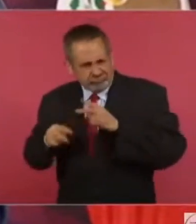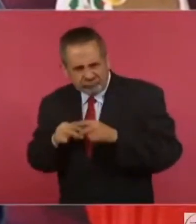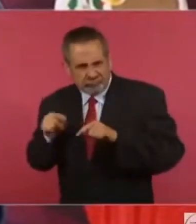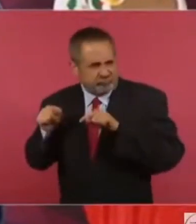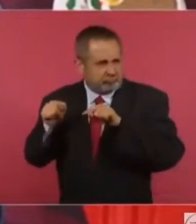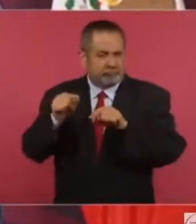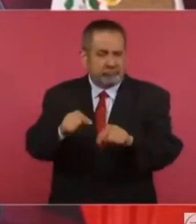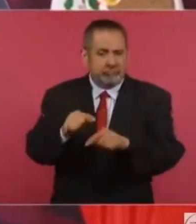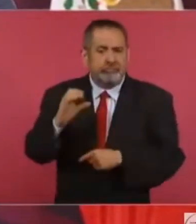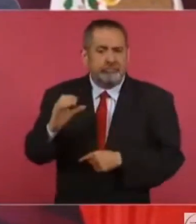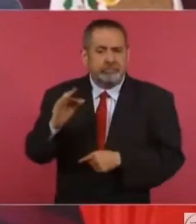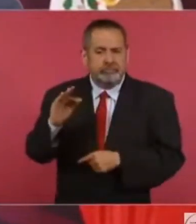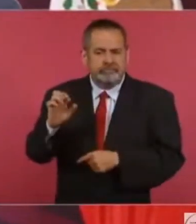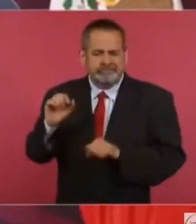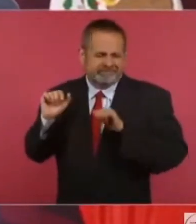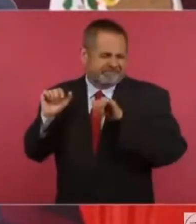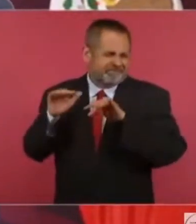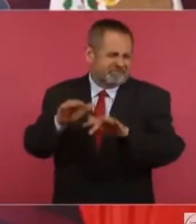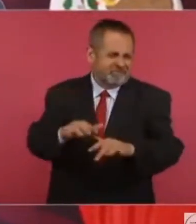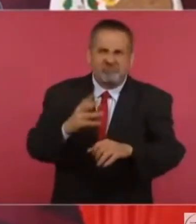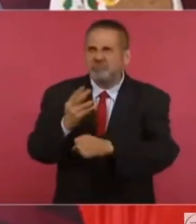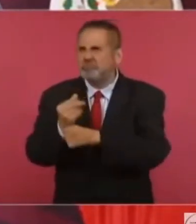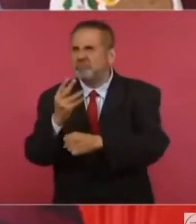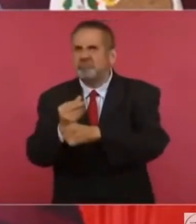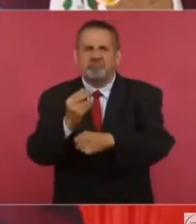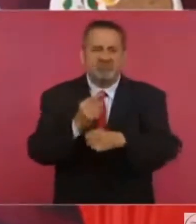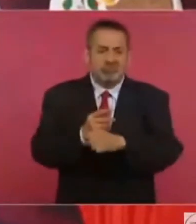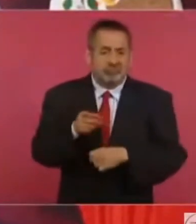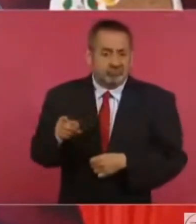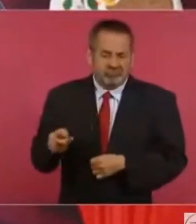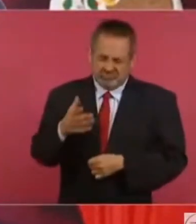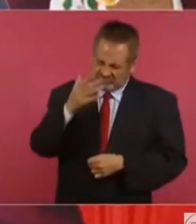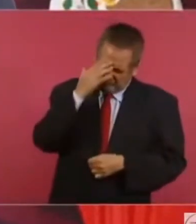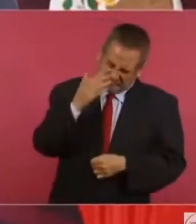la Comisión Federal de Electricidad, son de los mejores del mundo.